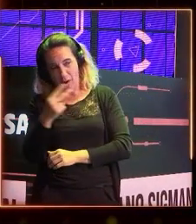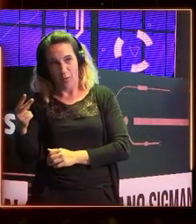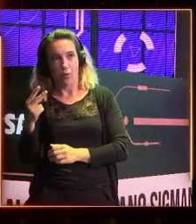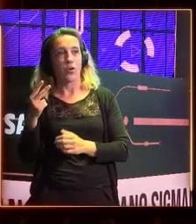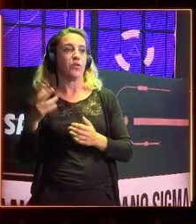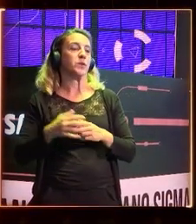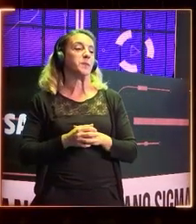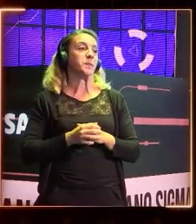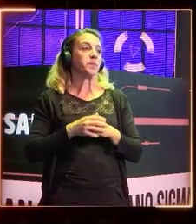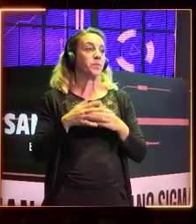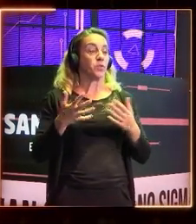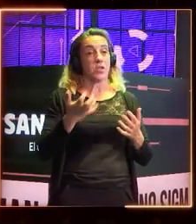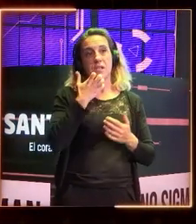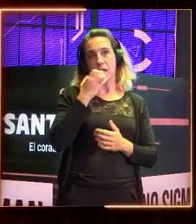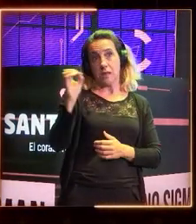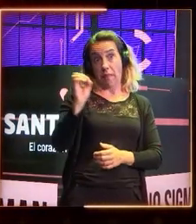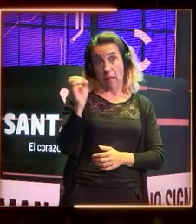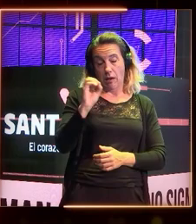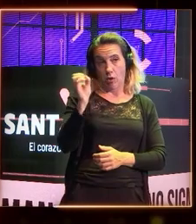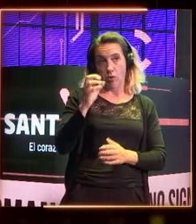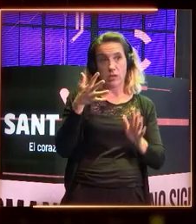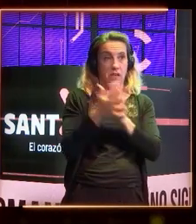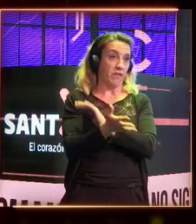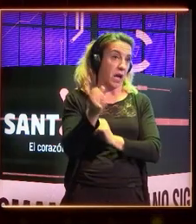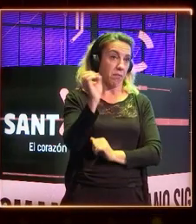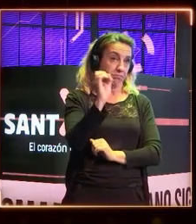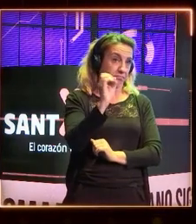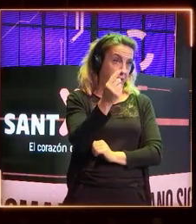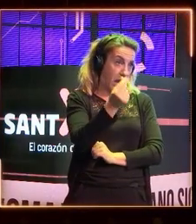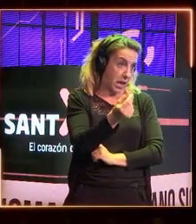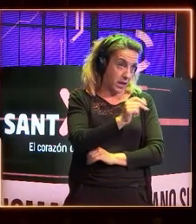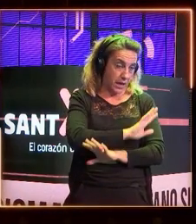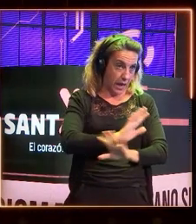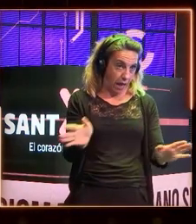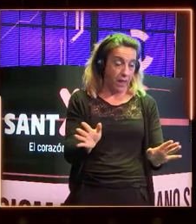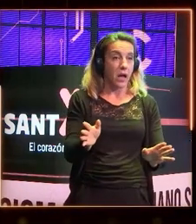aritmética rente sencillo se hacen c puntos se llevan 0 eur